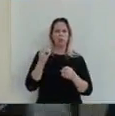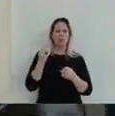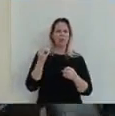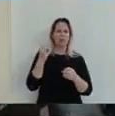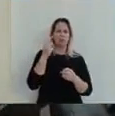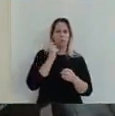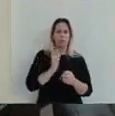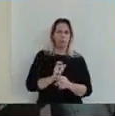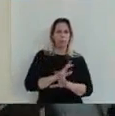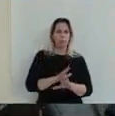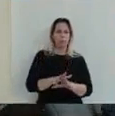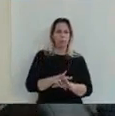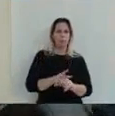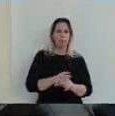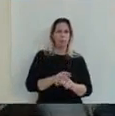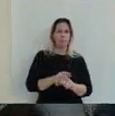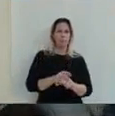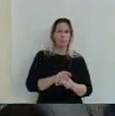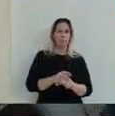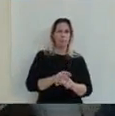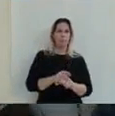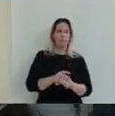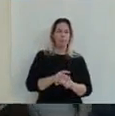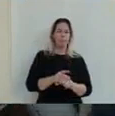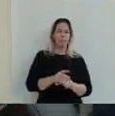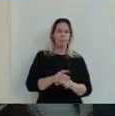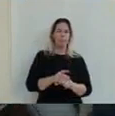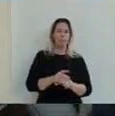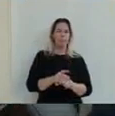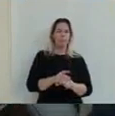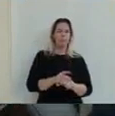que ha sucedido con un par, justamente, en lugar